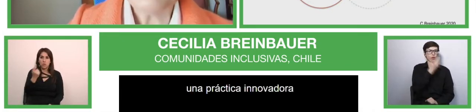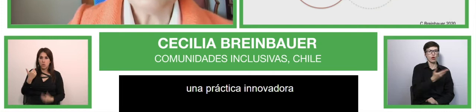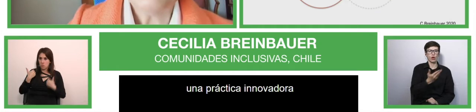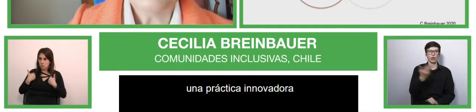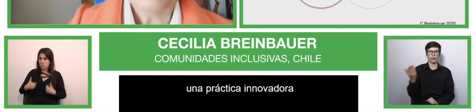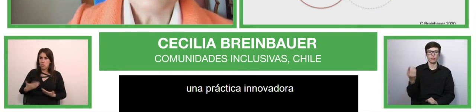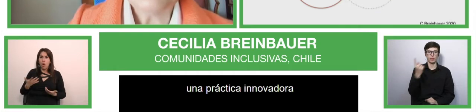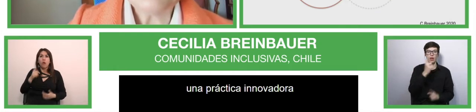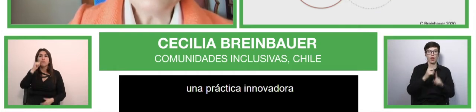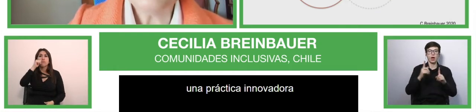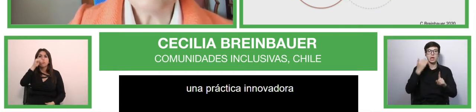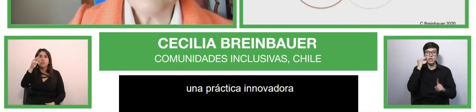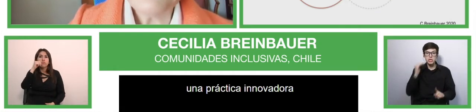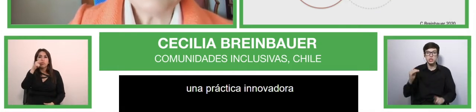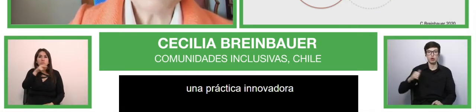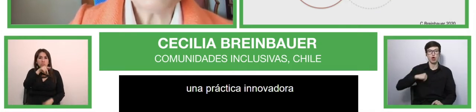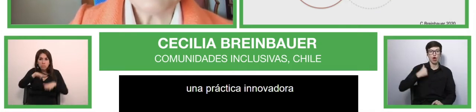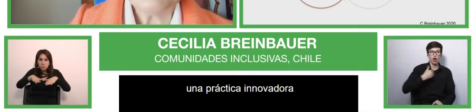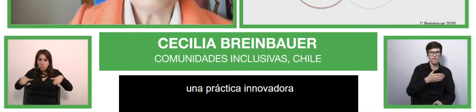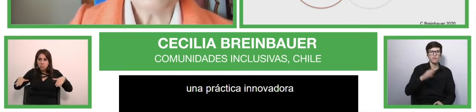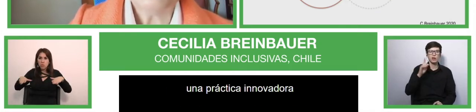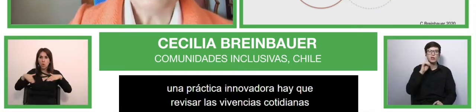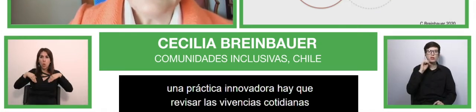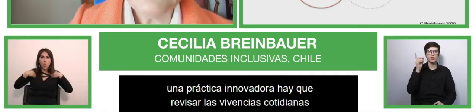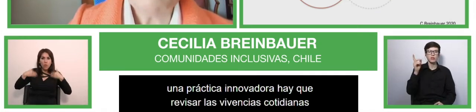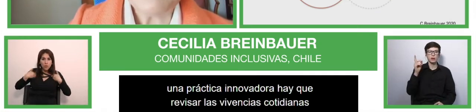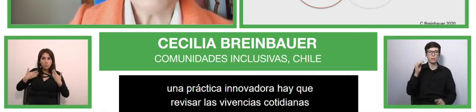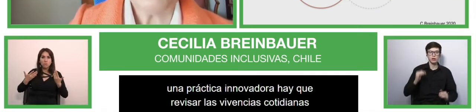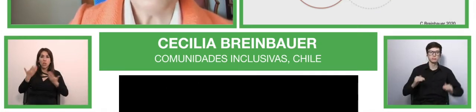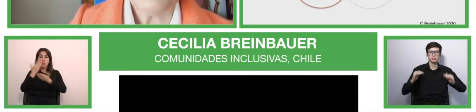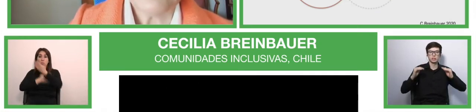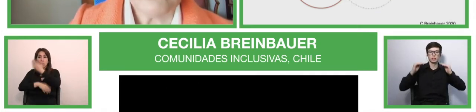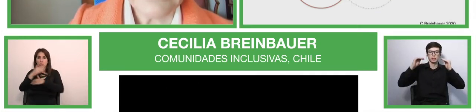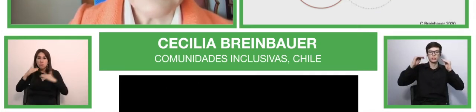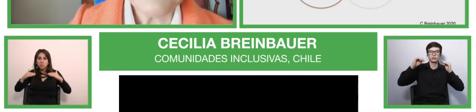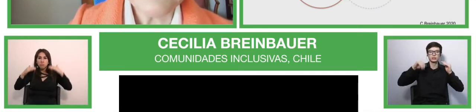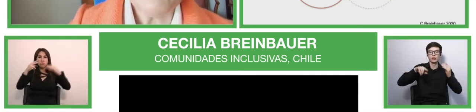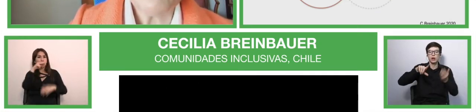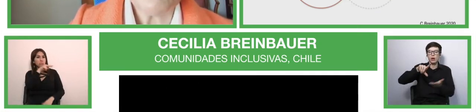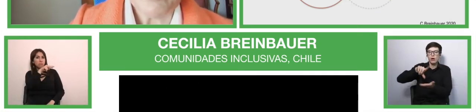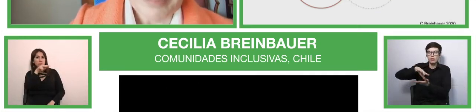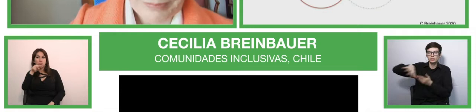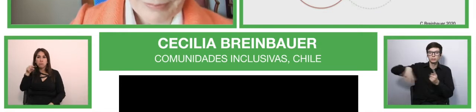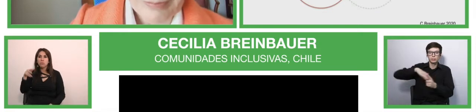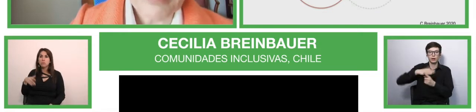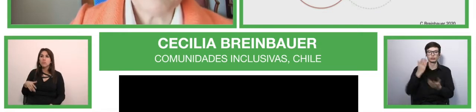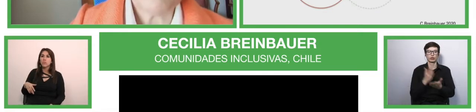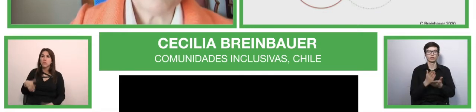y jóvenes que crecen con discapacidades en espacios escolares